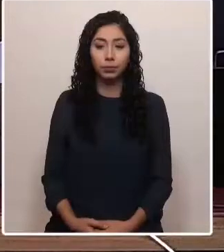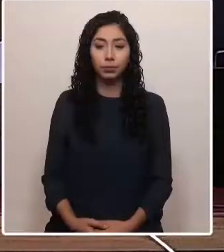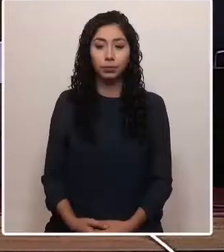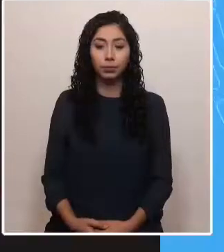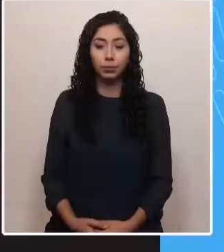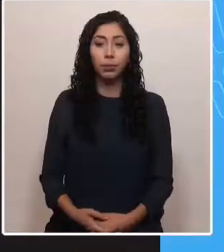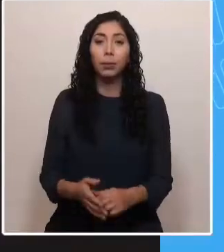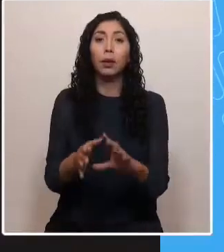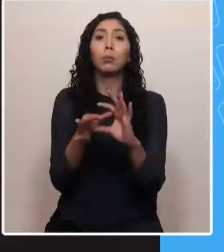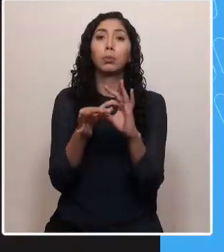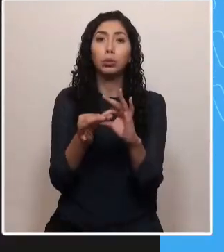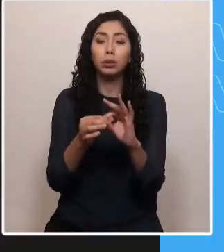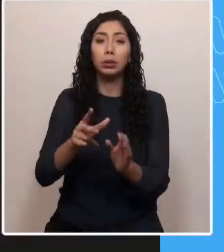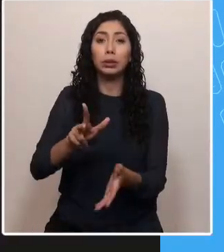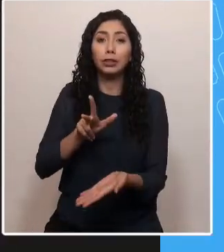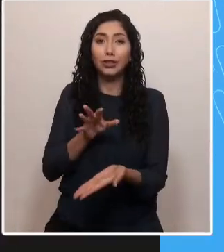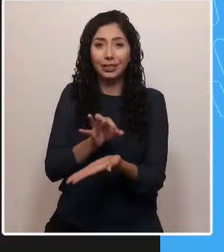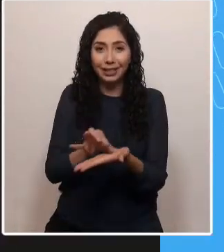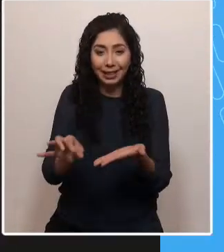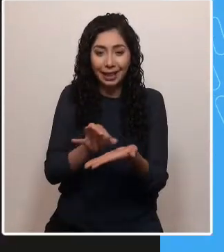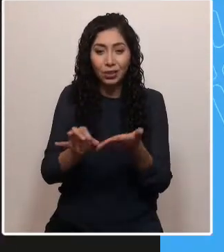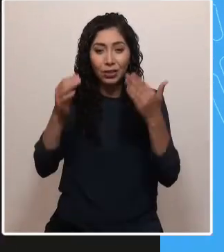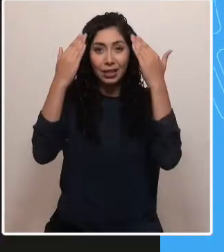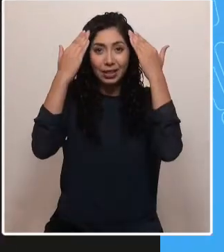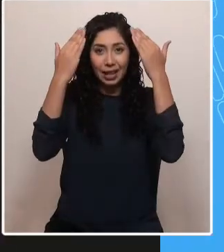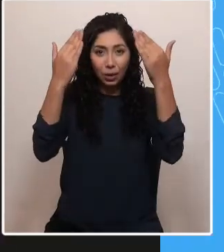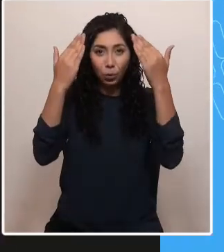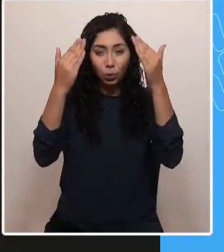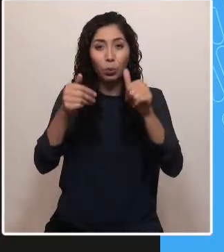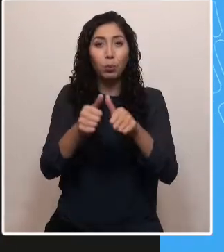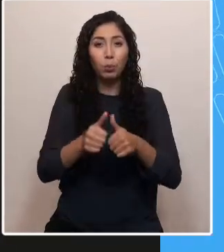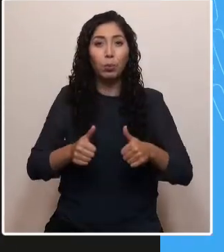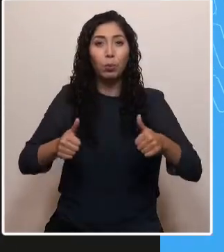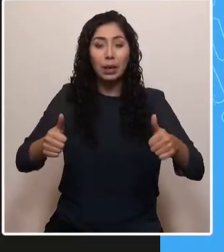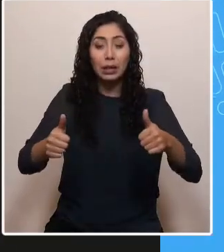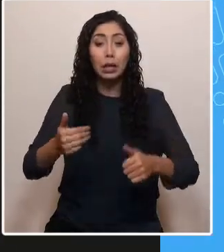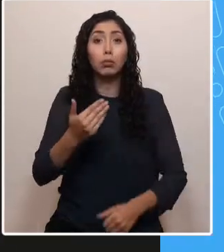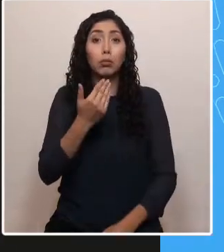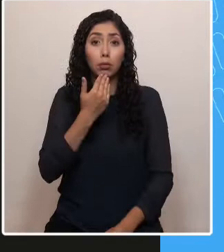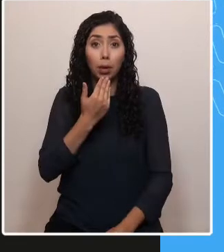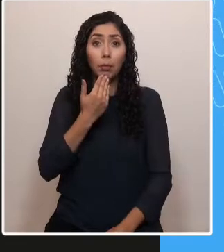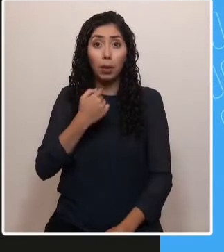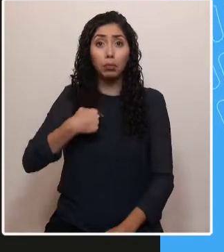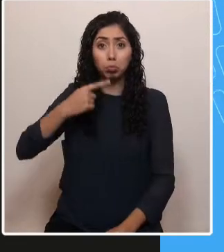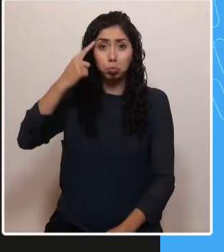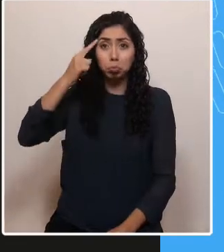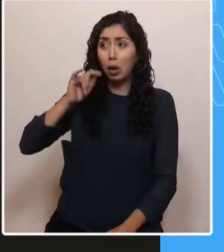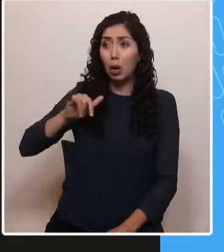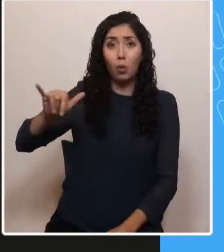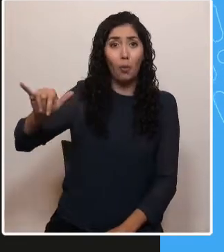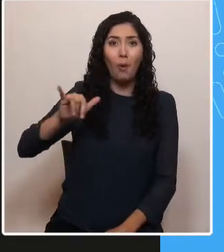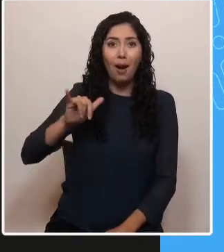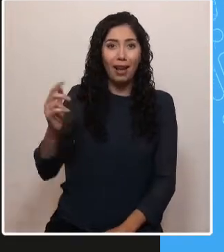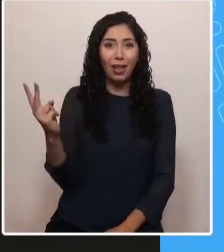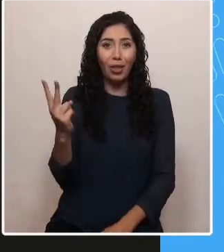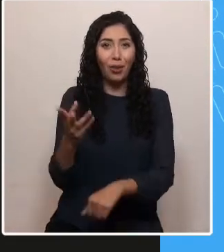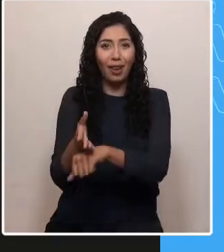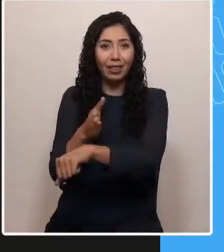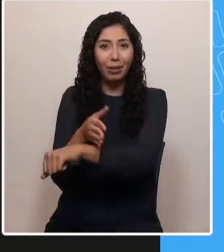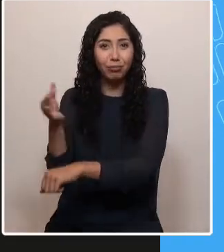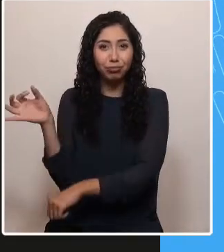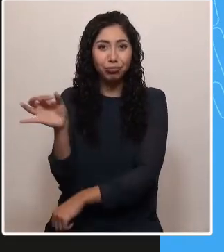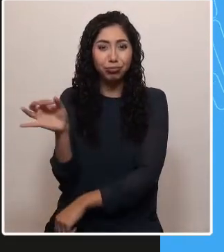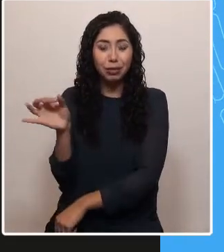Muchas gracias, señor secretario. Saludo a la mesa. Aprovecho de saludar y hacerme parte de las palabras de los convencionales que me manifestaron y saludar afectuosamente a